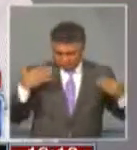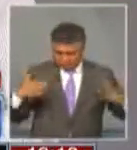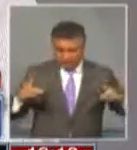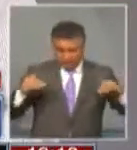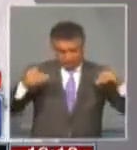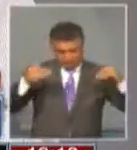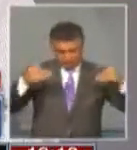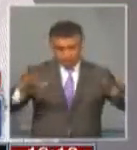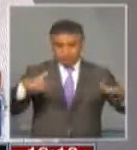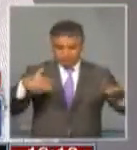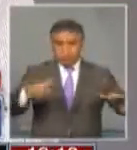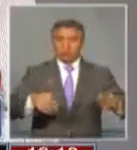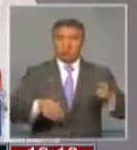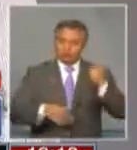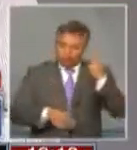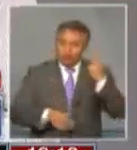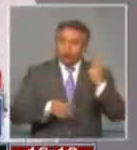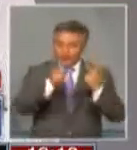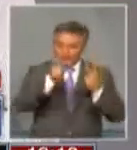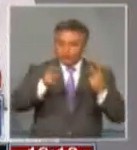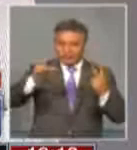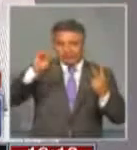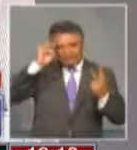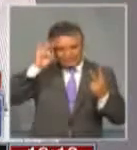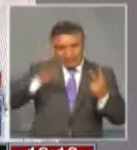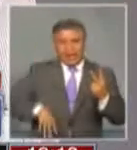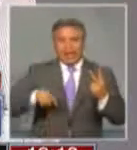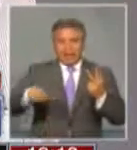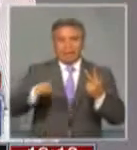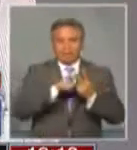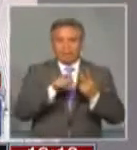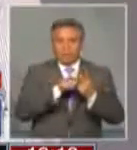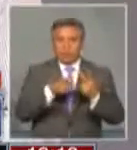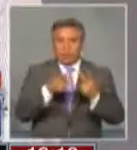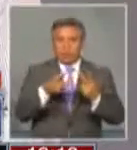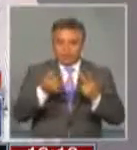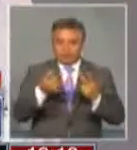más de dos personas, al menos, que sabían que se estaban cometiendo estas irregularidades.